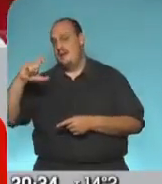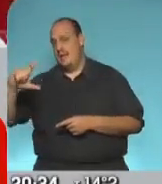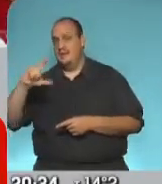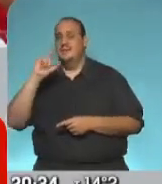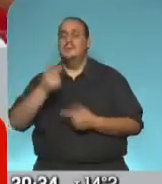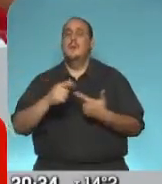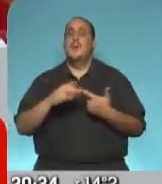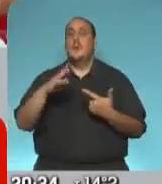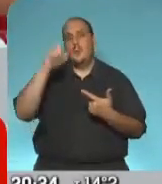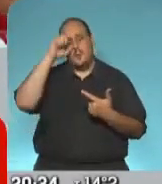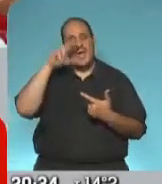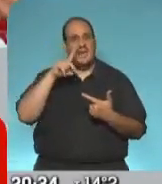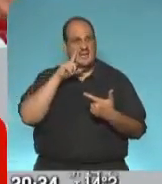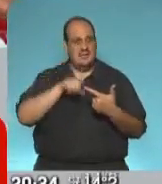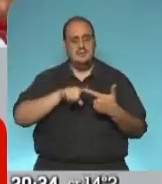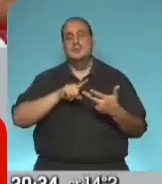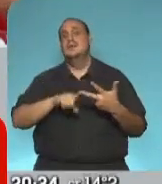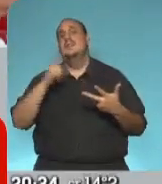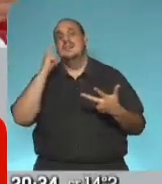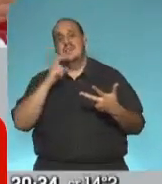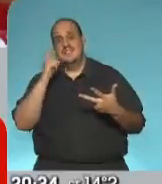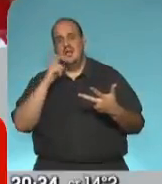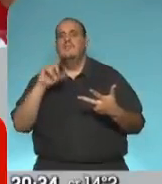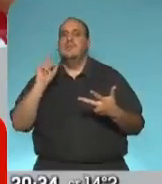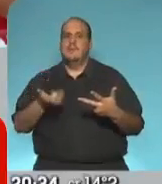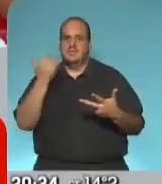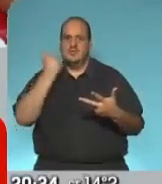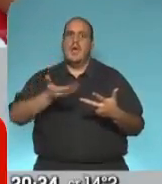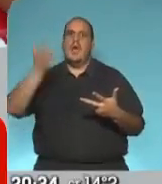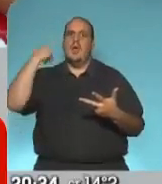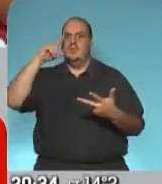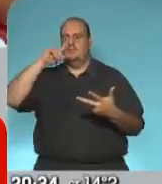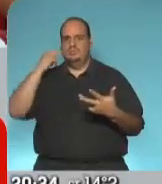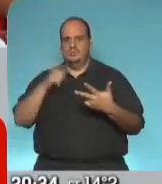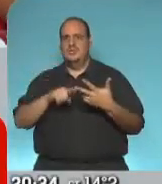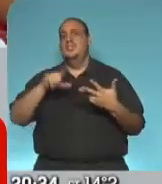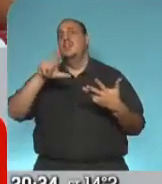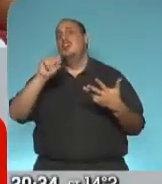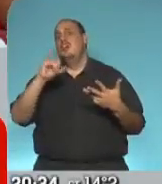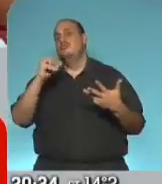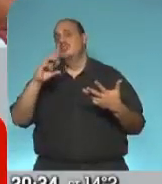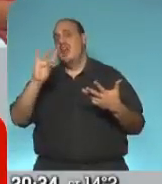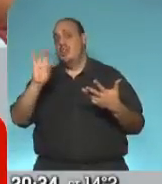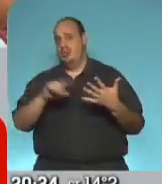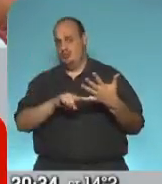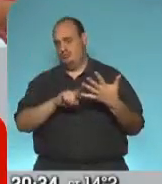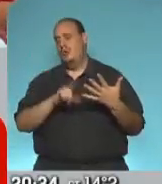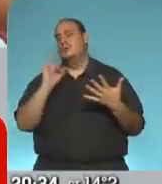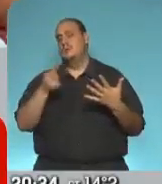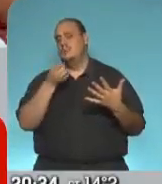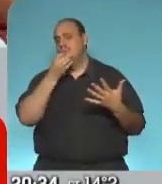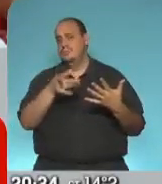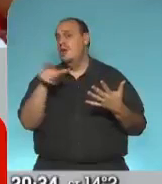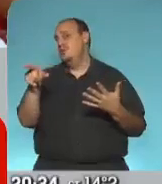Berni, que reforzó Kicillof y que ya había dicho el propio Alberto Fernández y Lozardo que esto es un tema de la justicia y que lo que puede hacer el gobierno